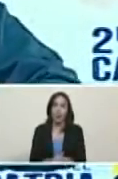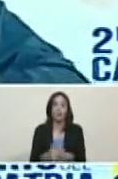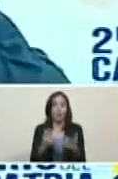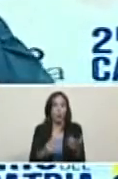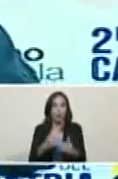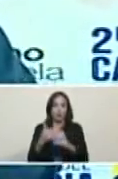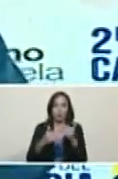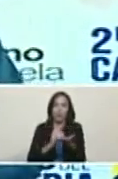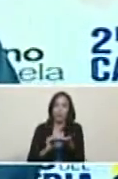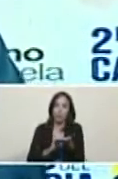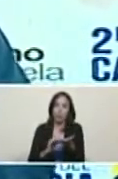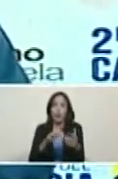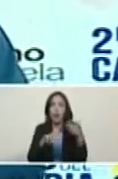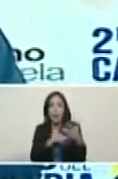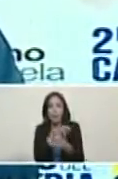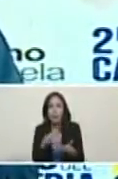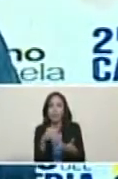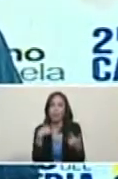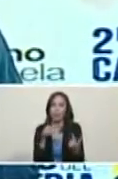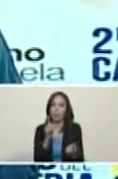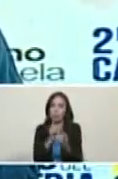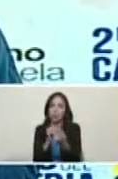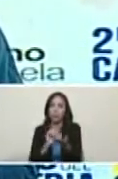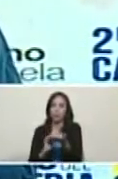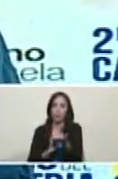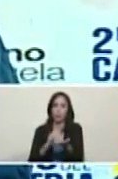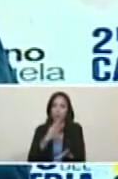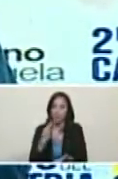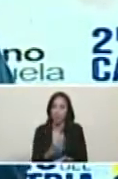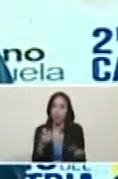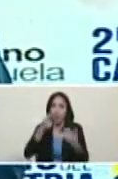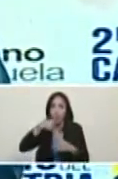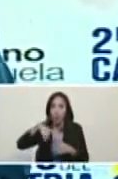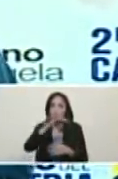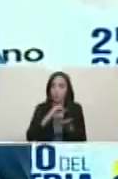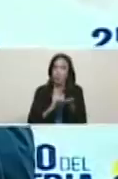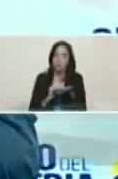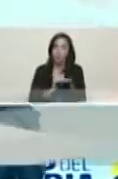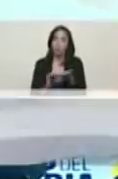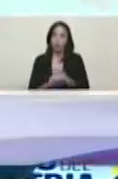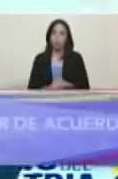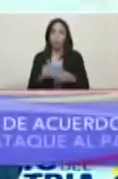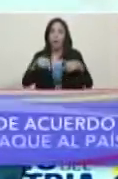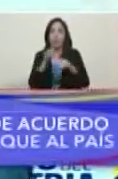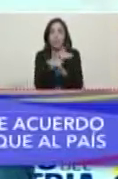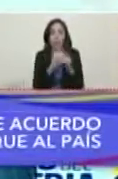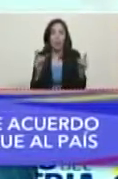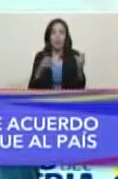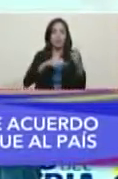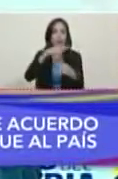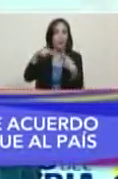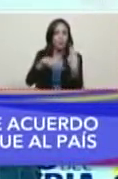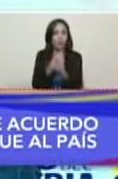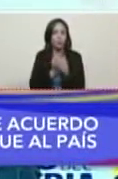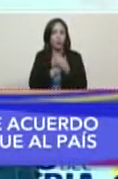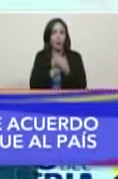construir y resolver sus problemas. Son las luchas verdaderas de un pueblo, en democracia, en revolución,